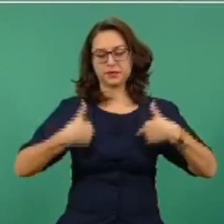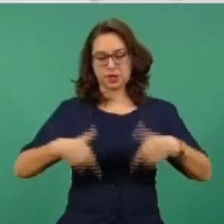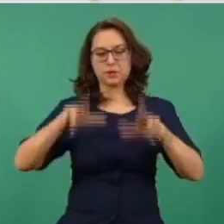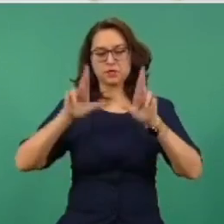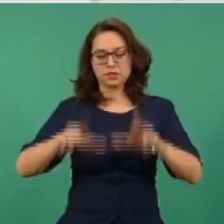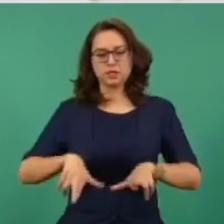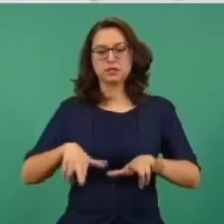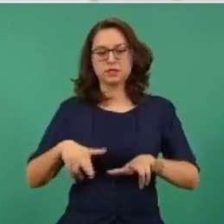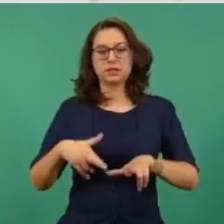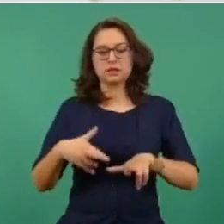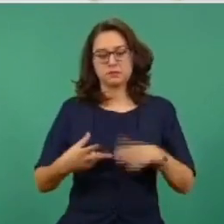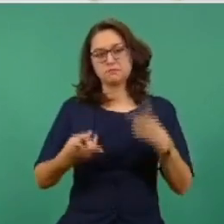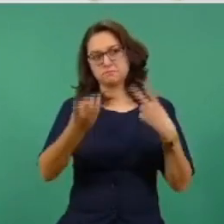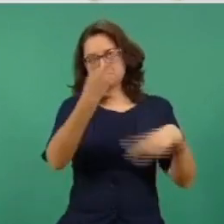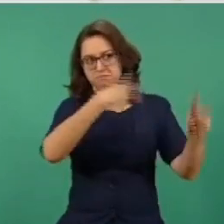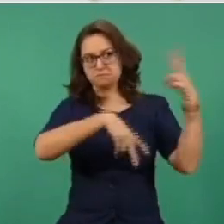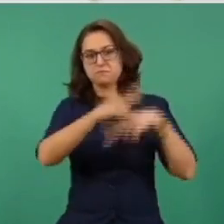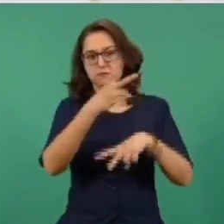para